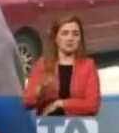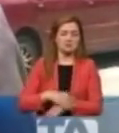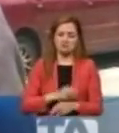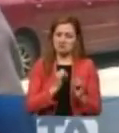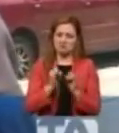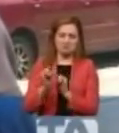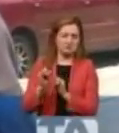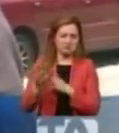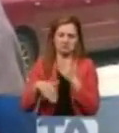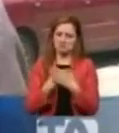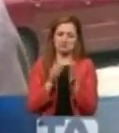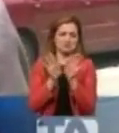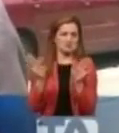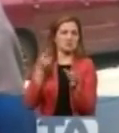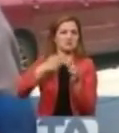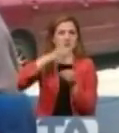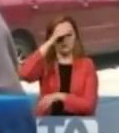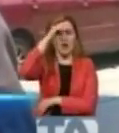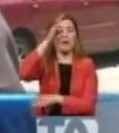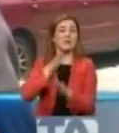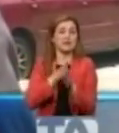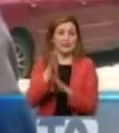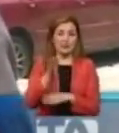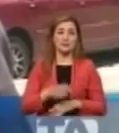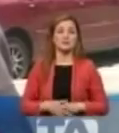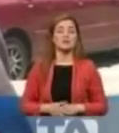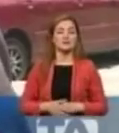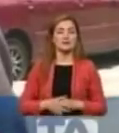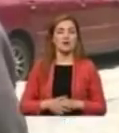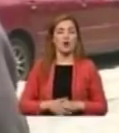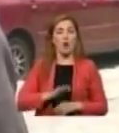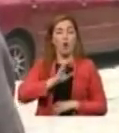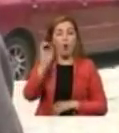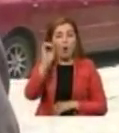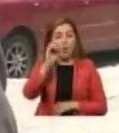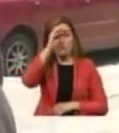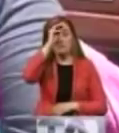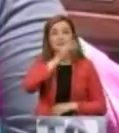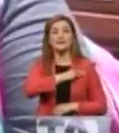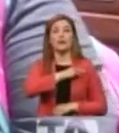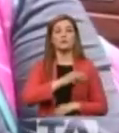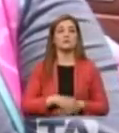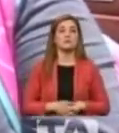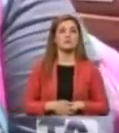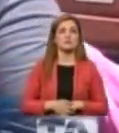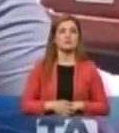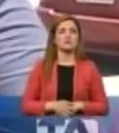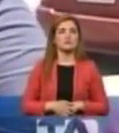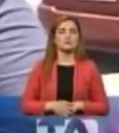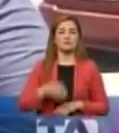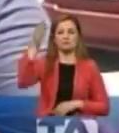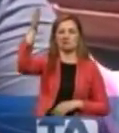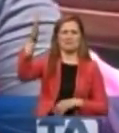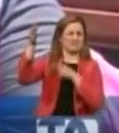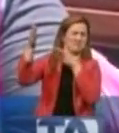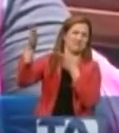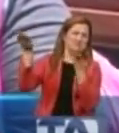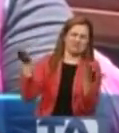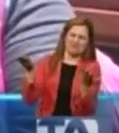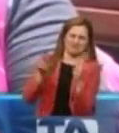todo individuo que quiera pertenecer especialmente a la policía o a la fuerza militar. Estatura, o sea, no debería ser